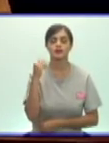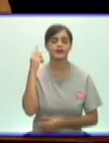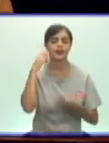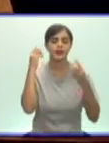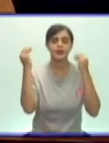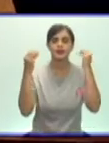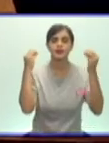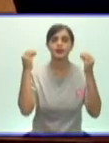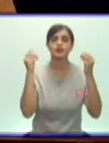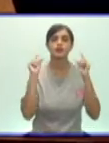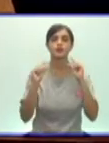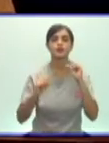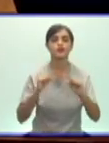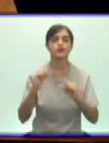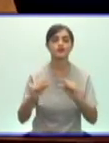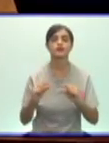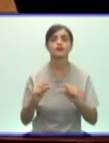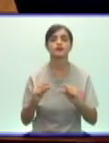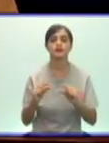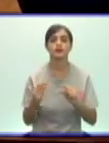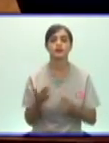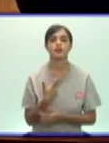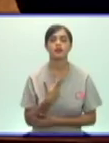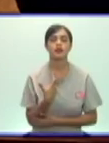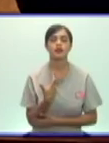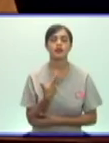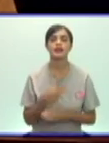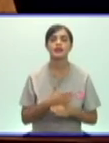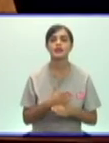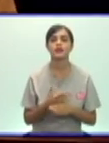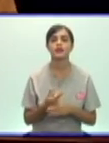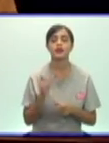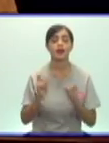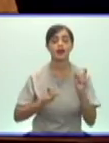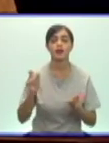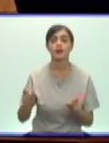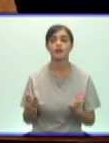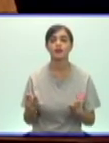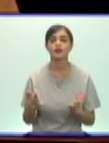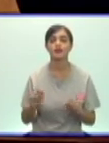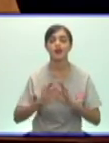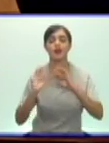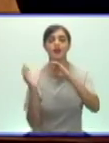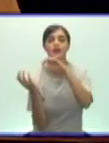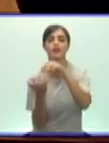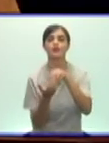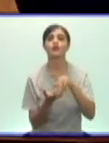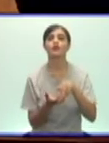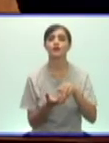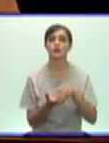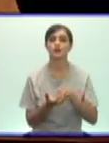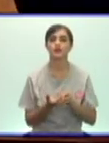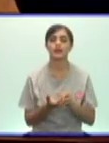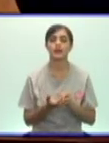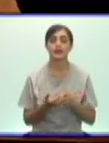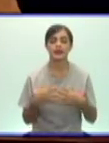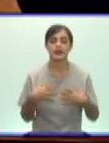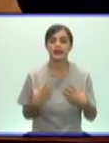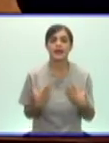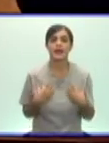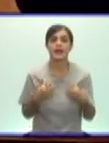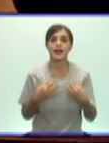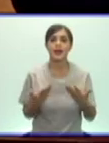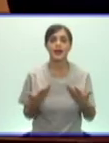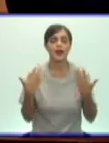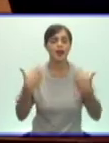torno al valor del ser humano en el planeta, en el mundo. ¿Qué valor tiene el hombre, los derechos